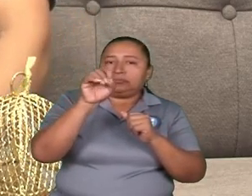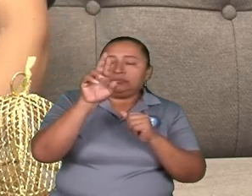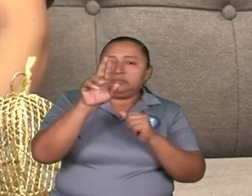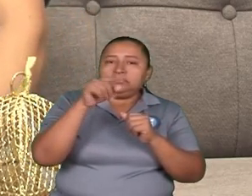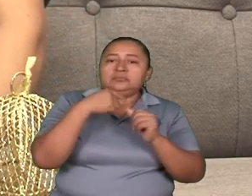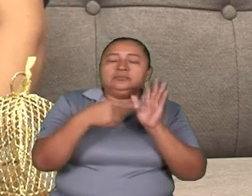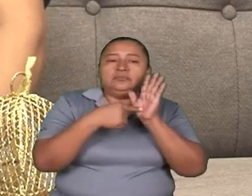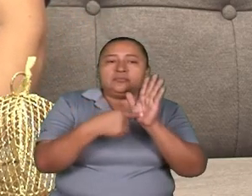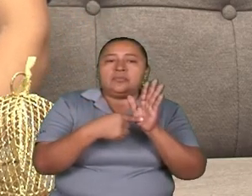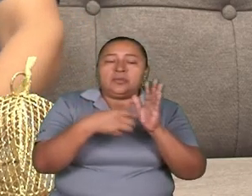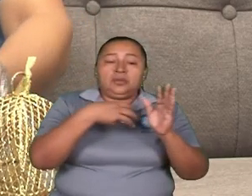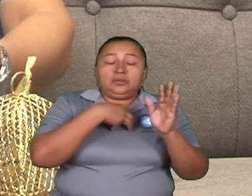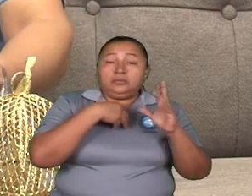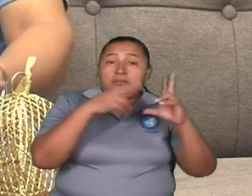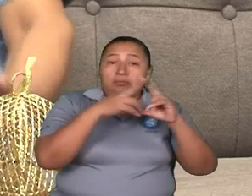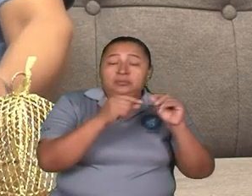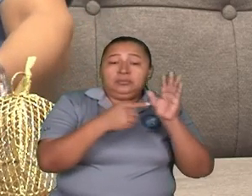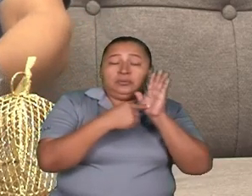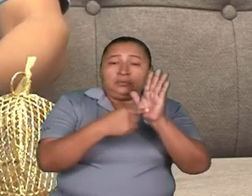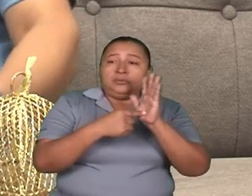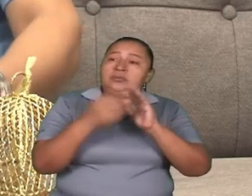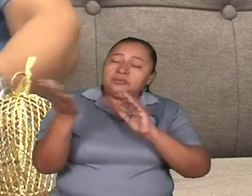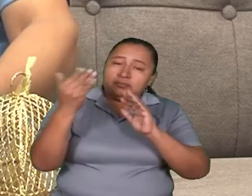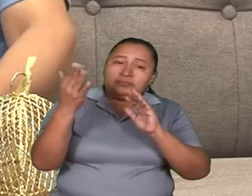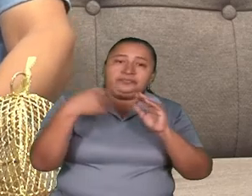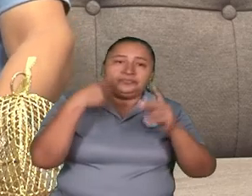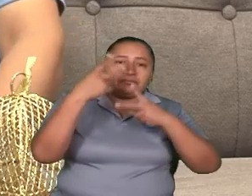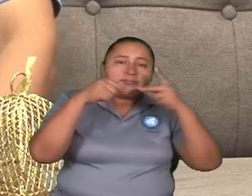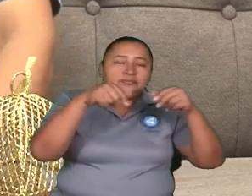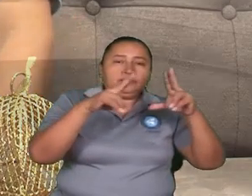hay encuentros con turoperadores,